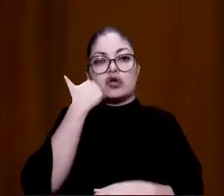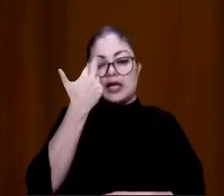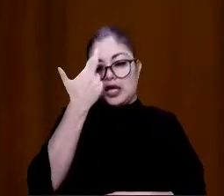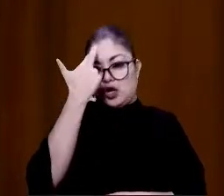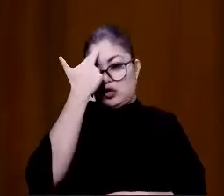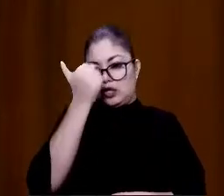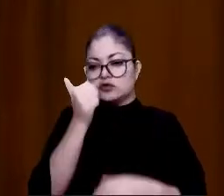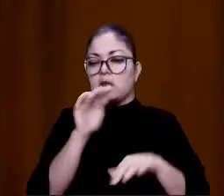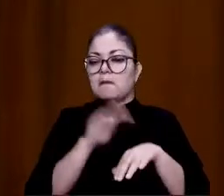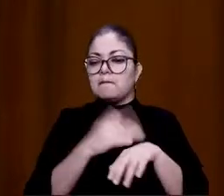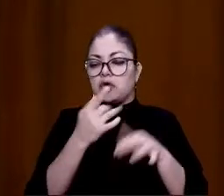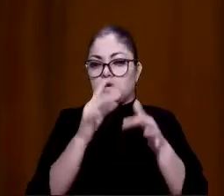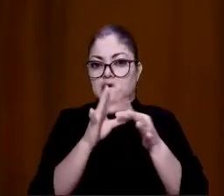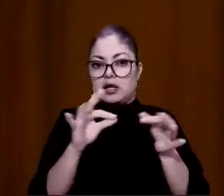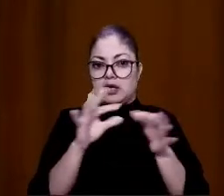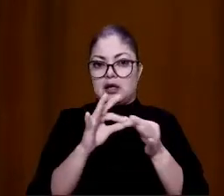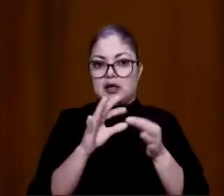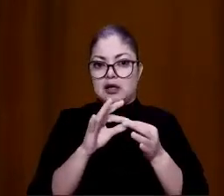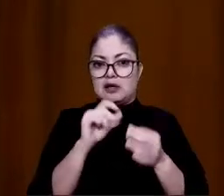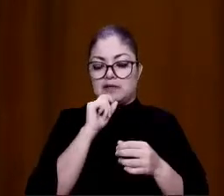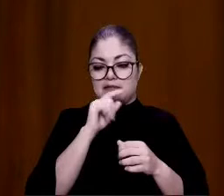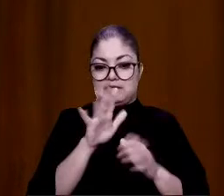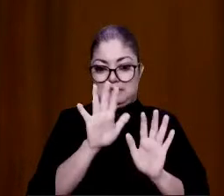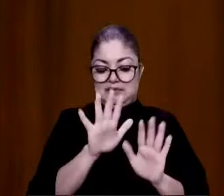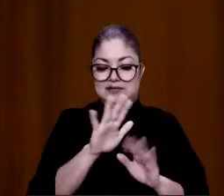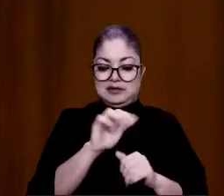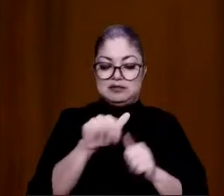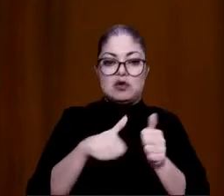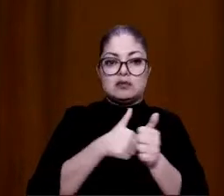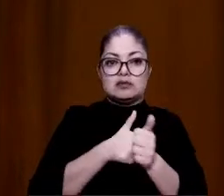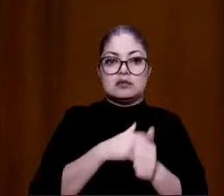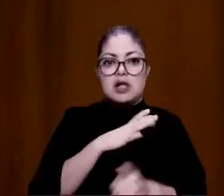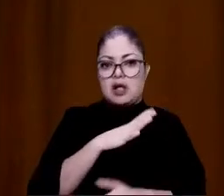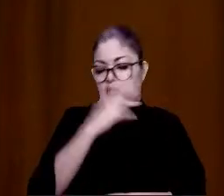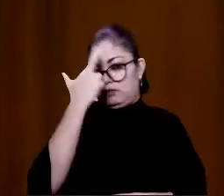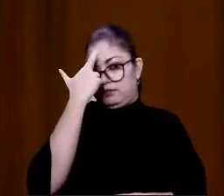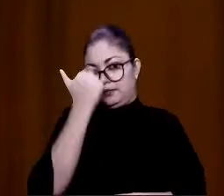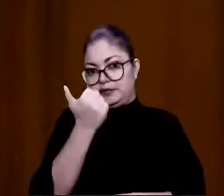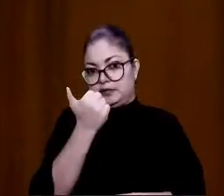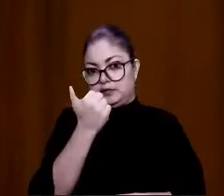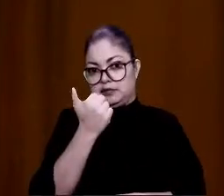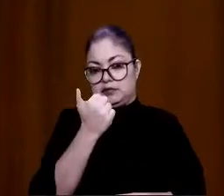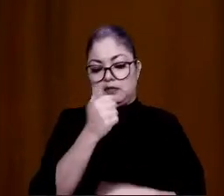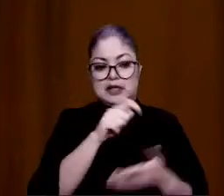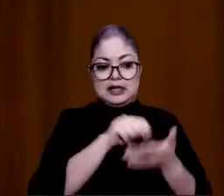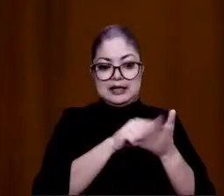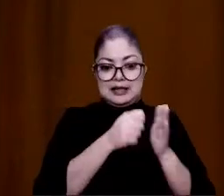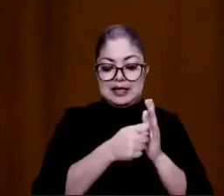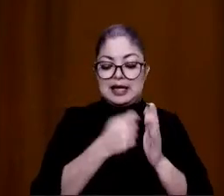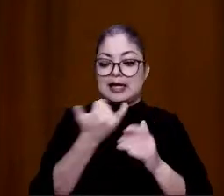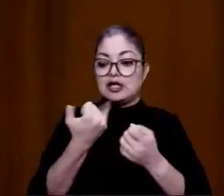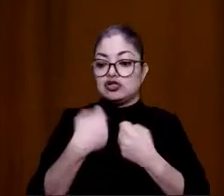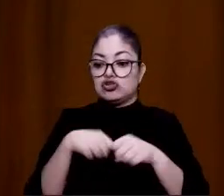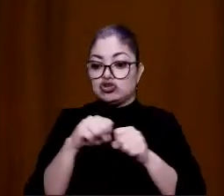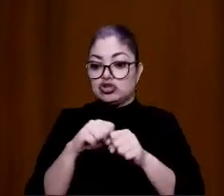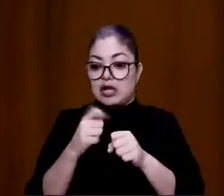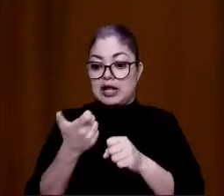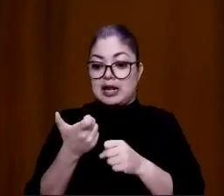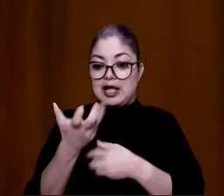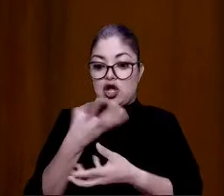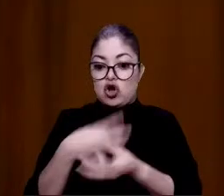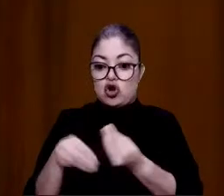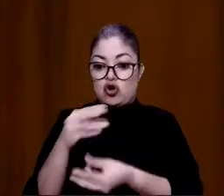técnica que subyacía detrás de eso. Hay una razón técnica y una razón social, económica para los